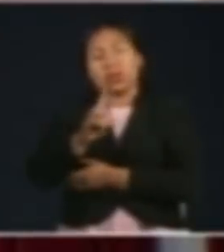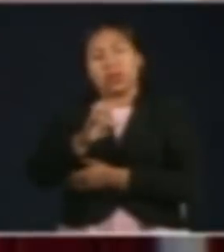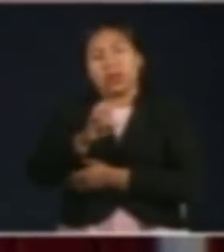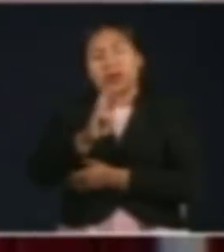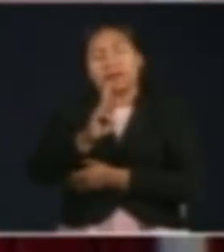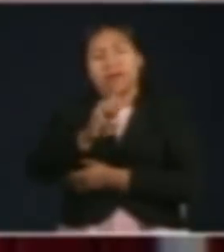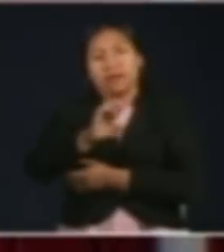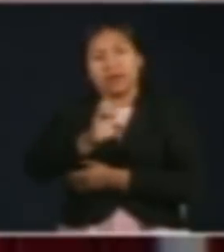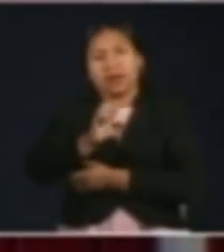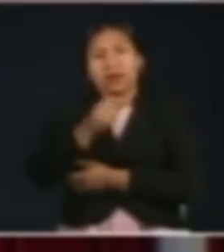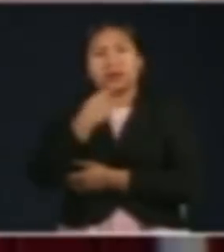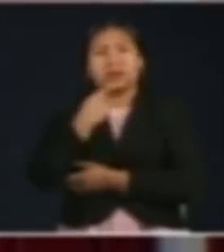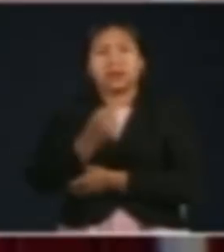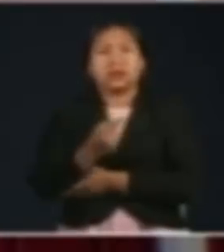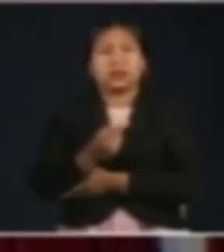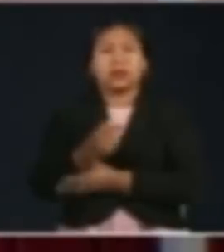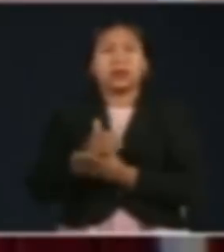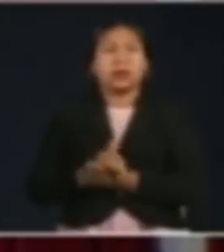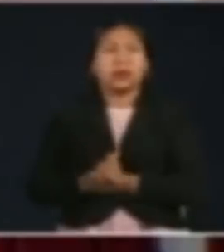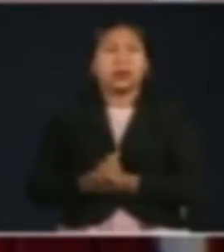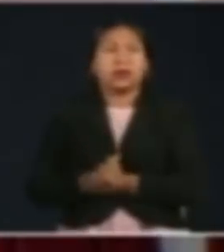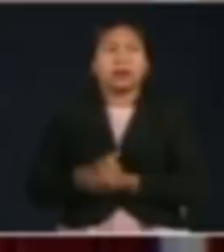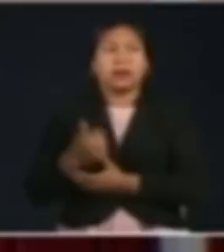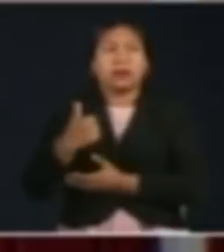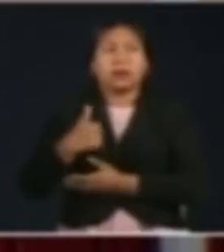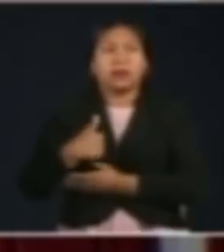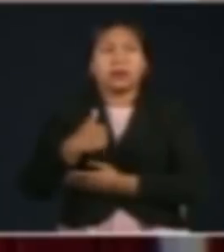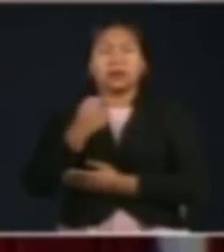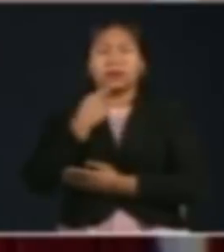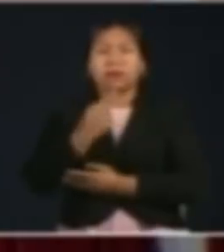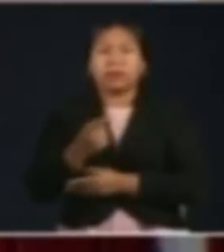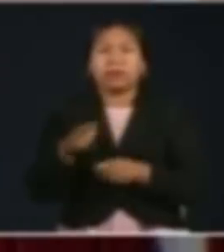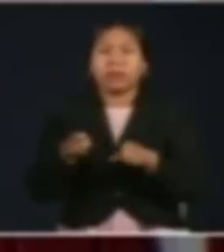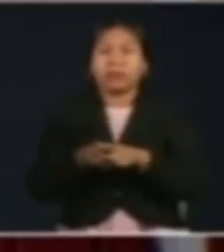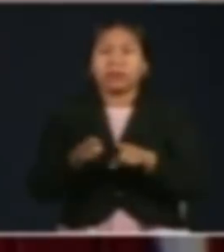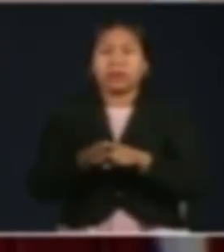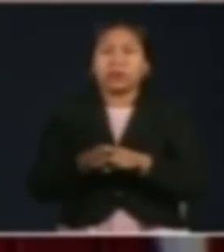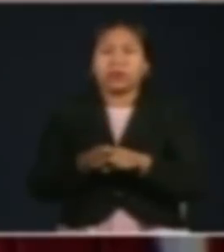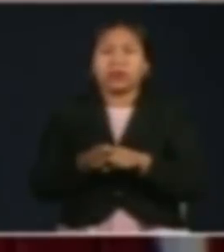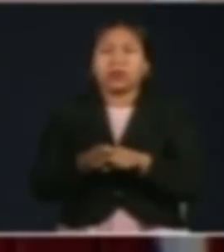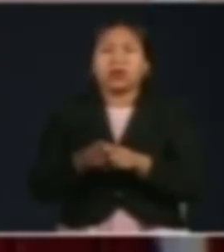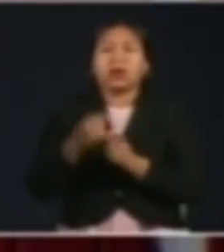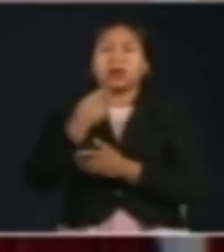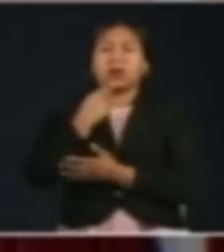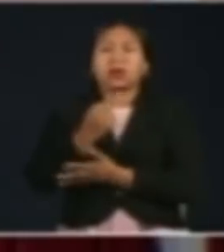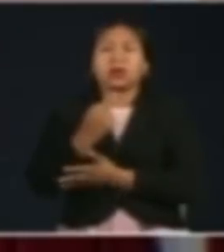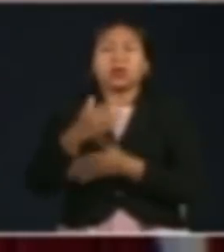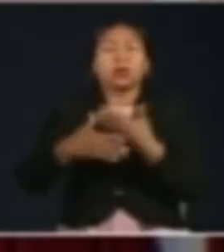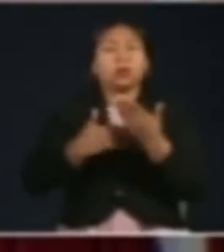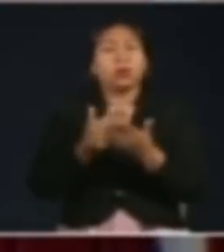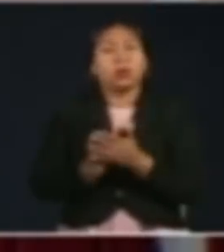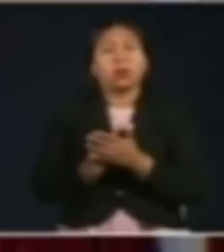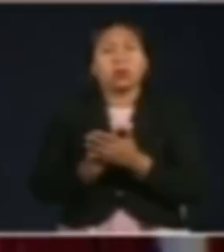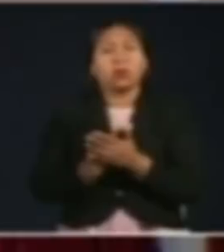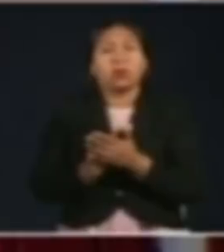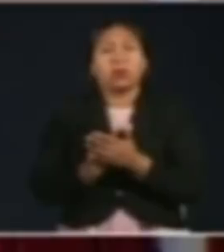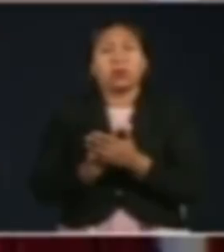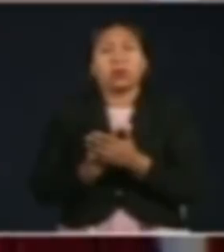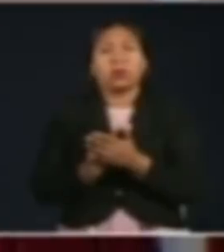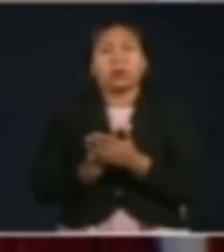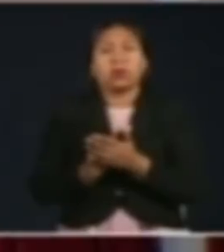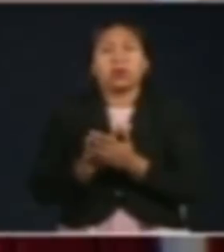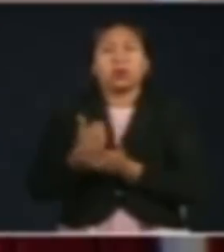impunidad. Ojo, en esta misma curul lo advertí y